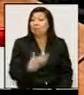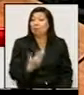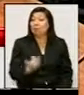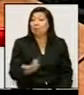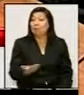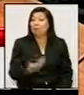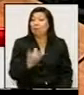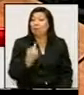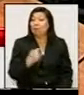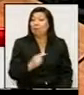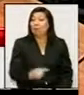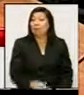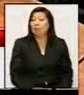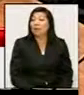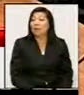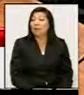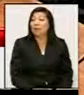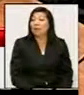esa información.